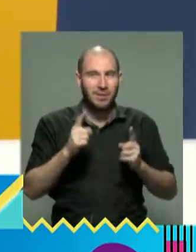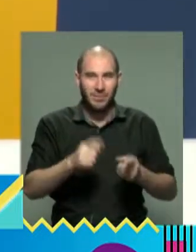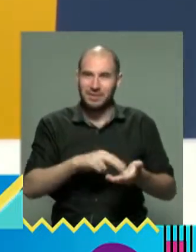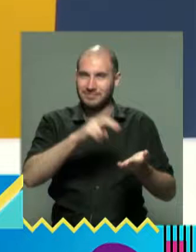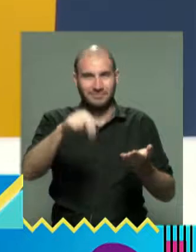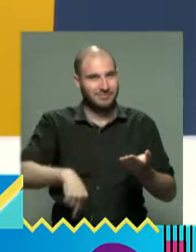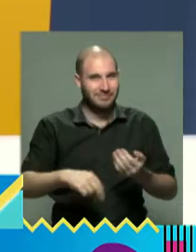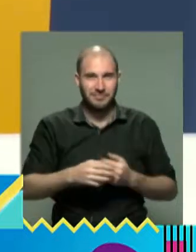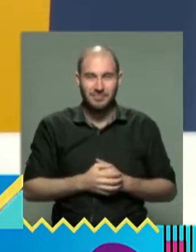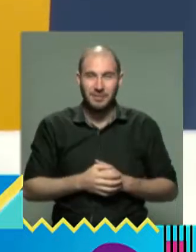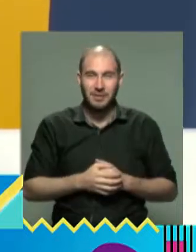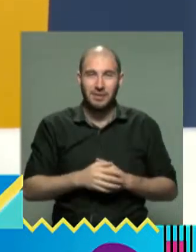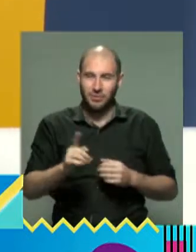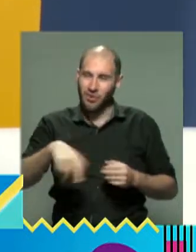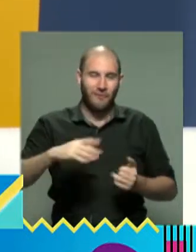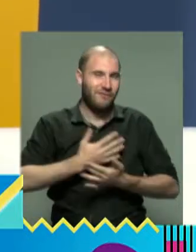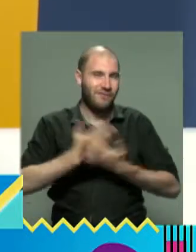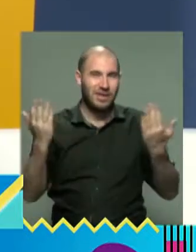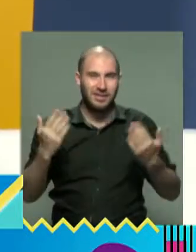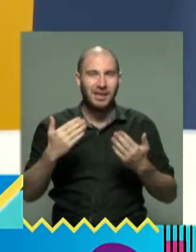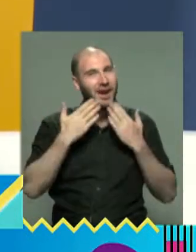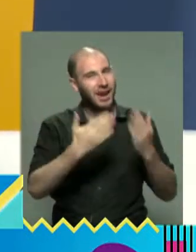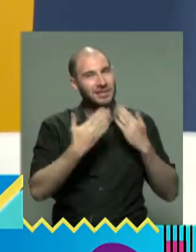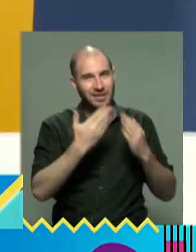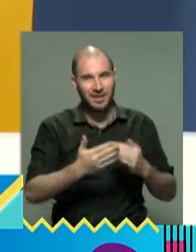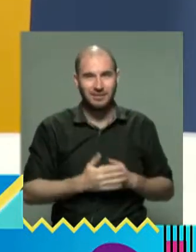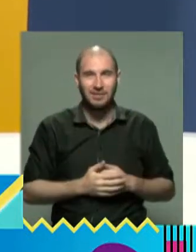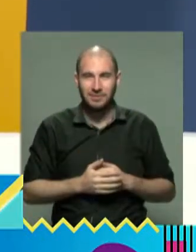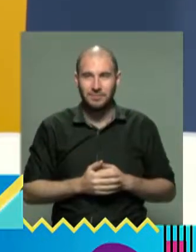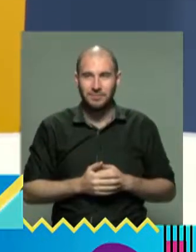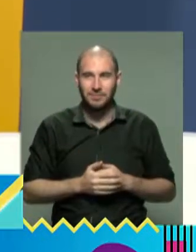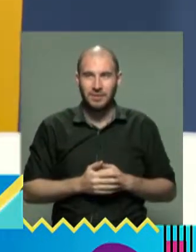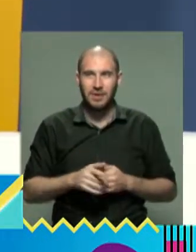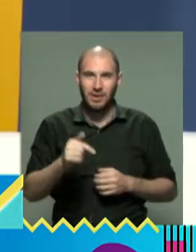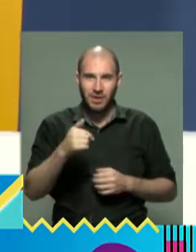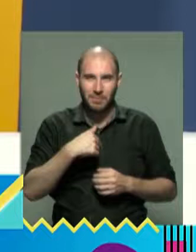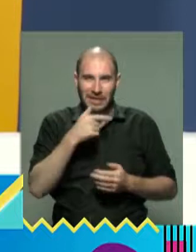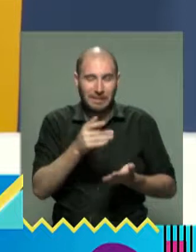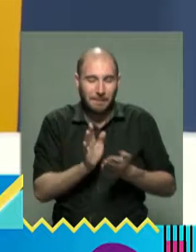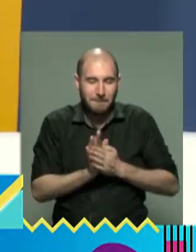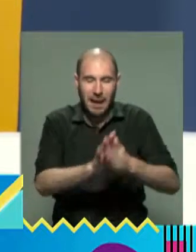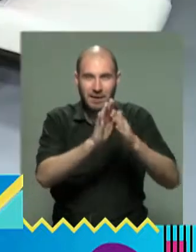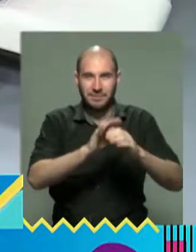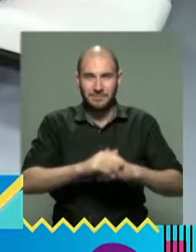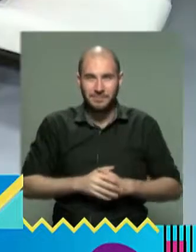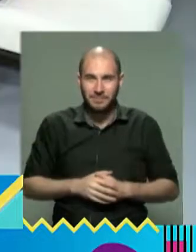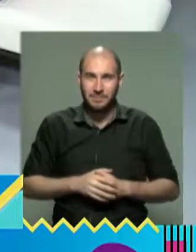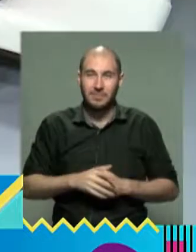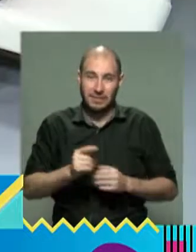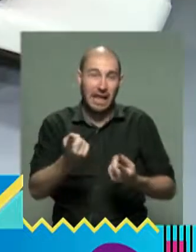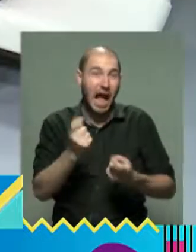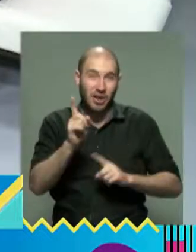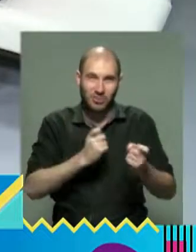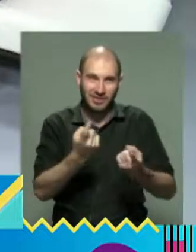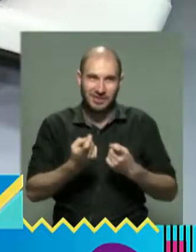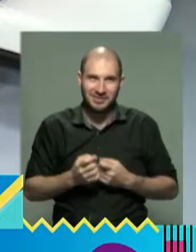terminamos saltando, terminan felices todos, agradeciéndomelo y que les dimos ese último pechoncito. Bien. Es que hace falta, a algunos